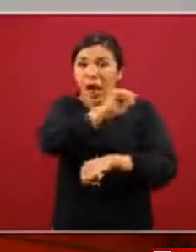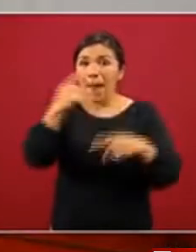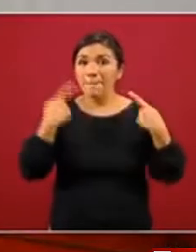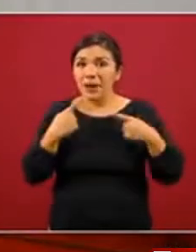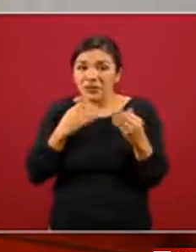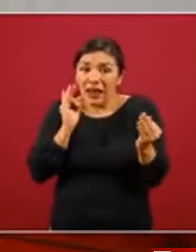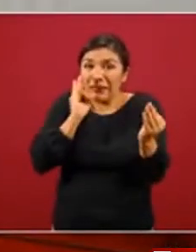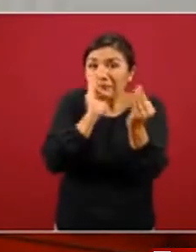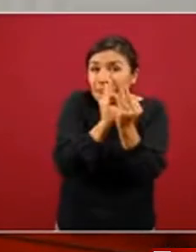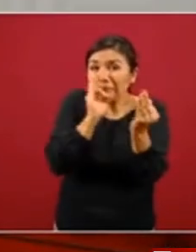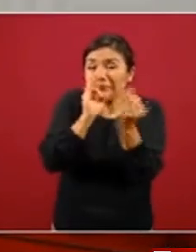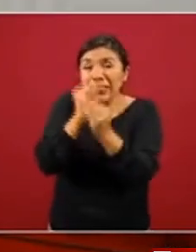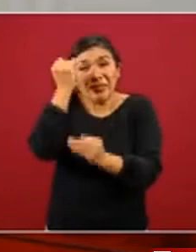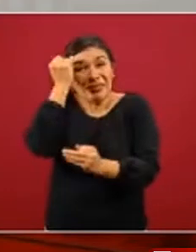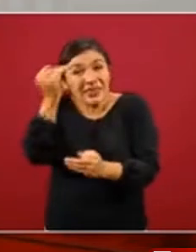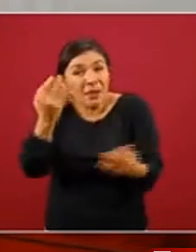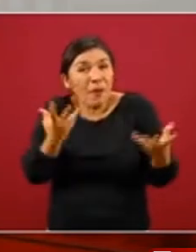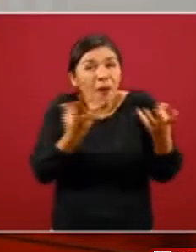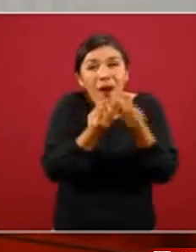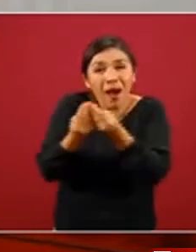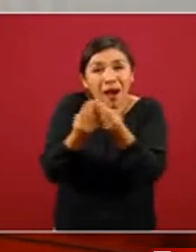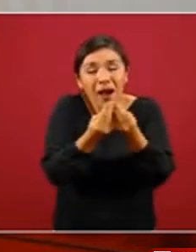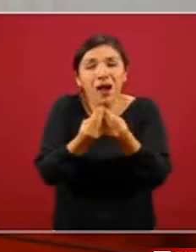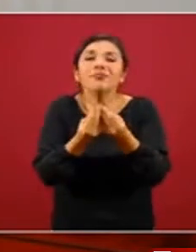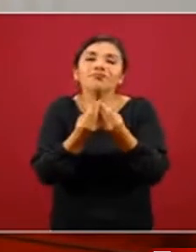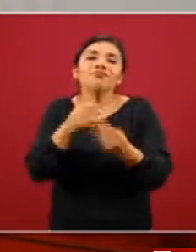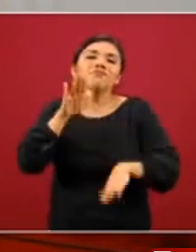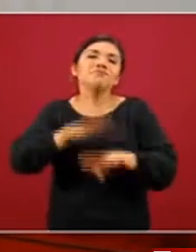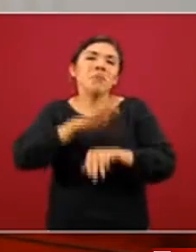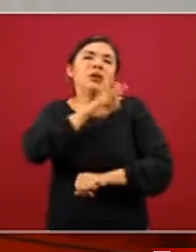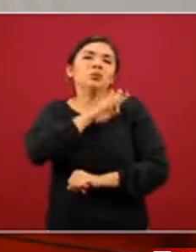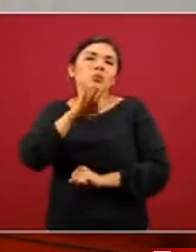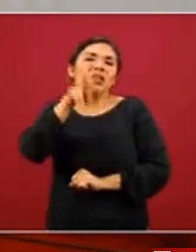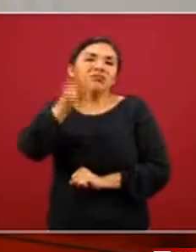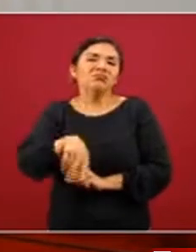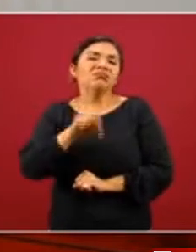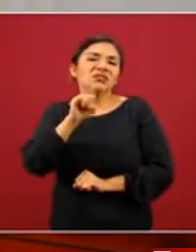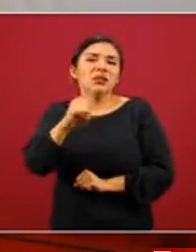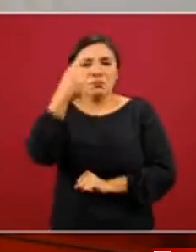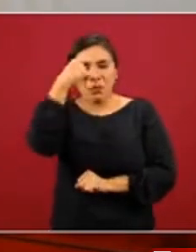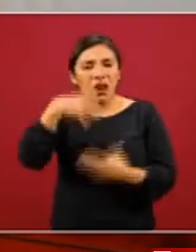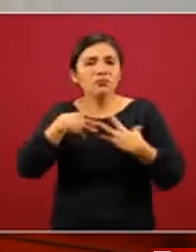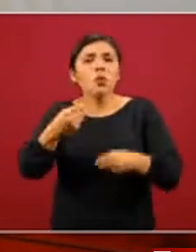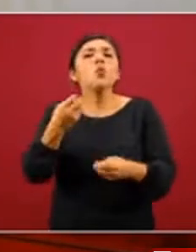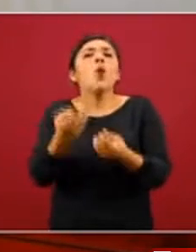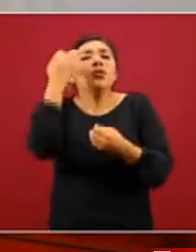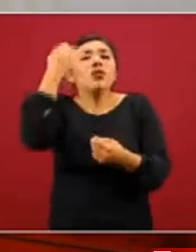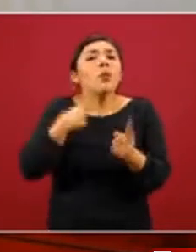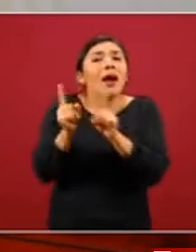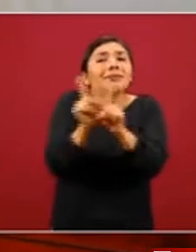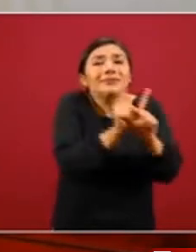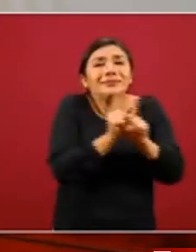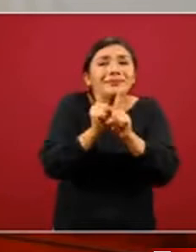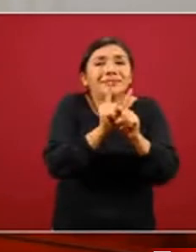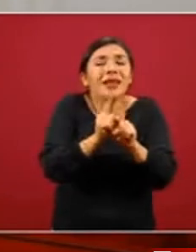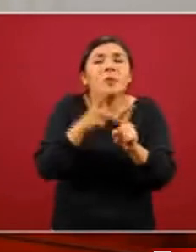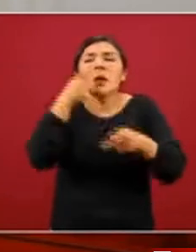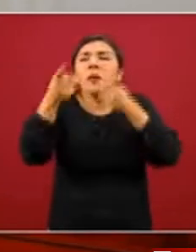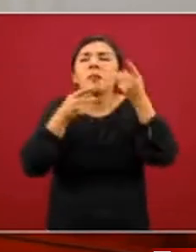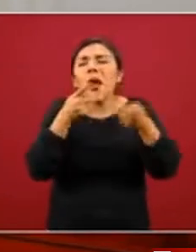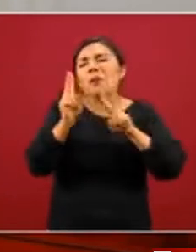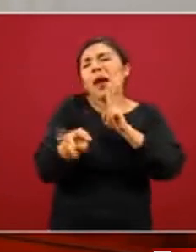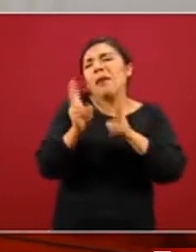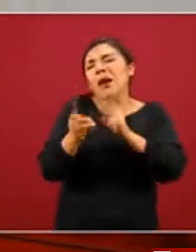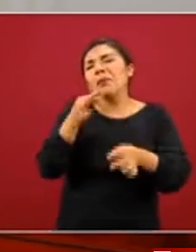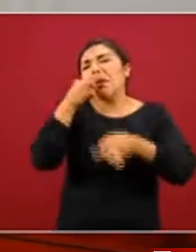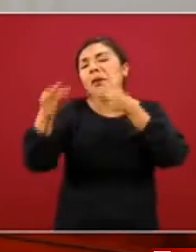personas, entre más tiempo duremos, pues mayor será la probabilidad, simplemente por tiempo de exposición a estas gotitas, de que nos